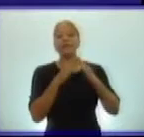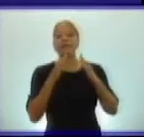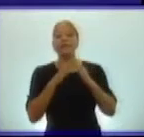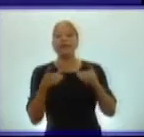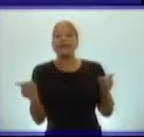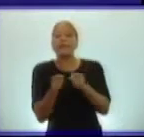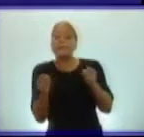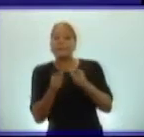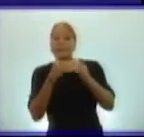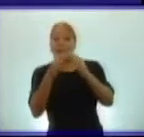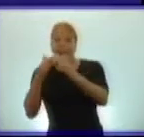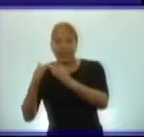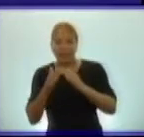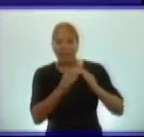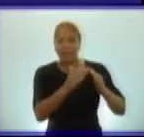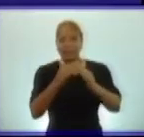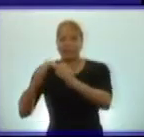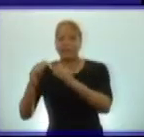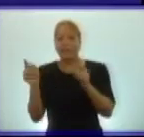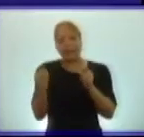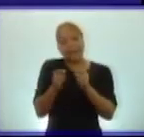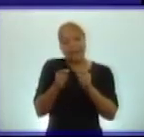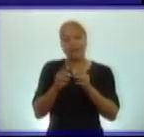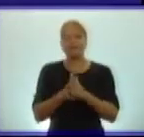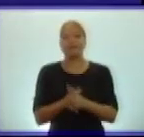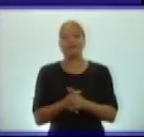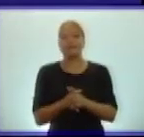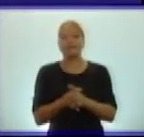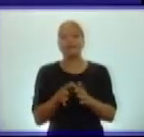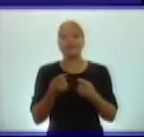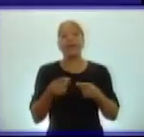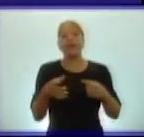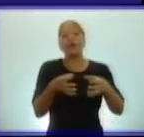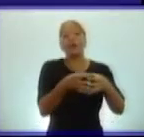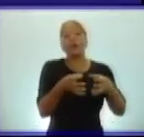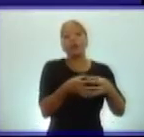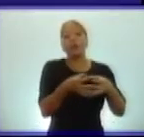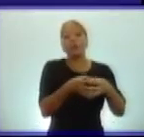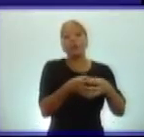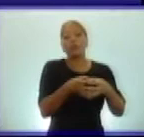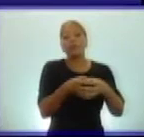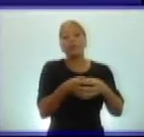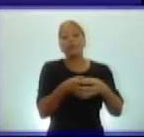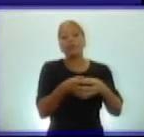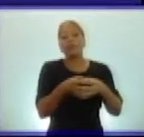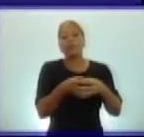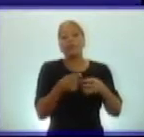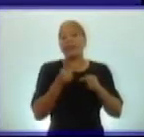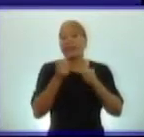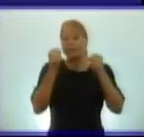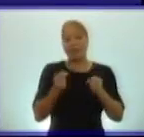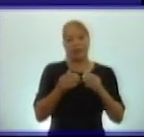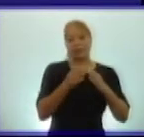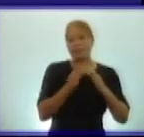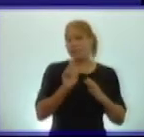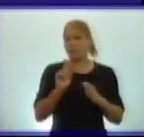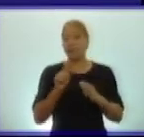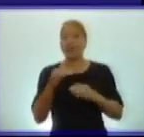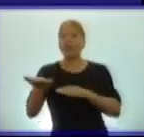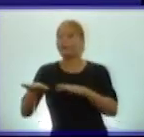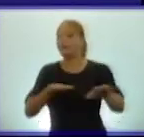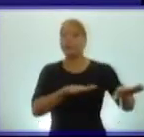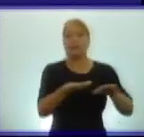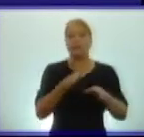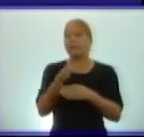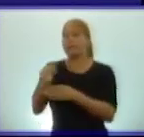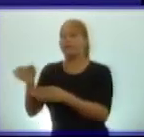pequeñas aldeas, por tanto eran grupos humanos que no se estabilizaban en lugares, sino que se iban moviendo de